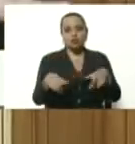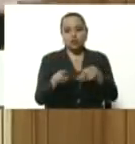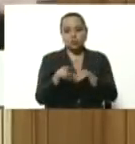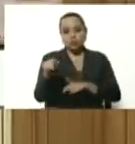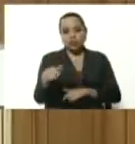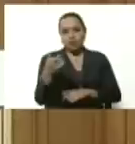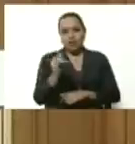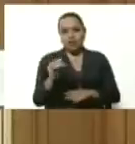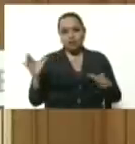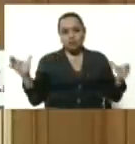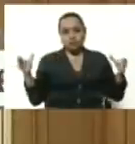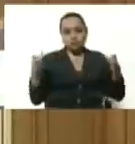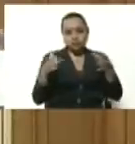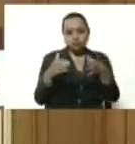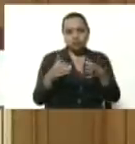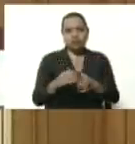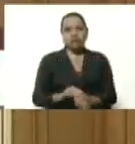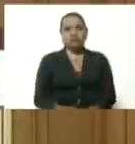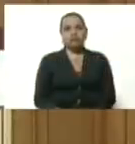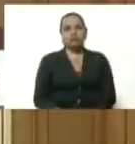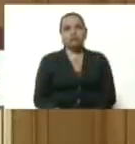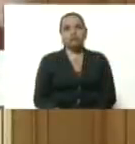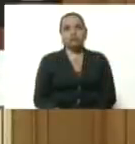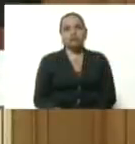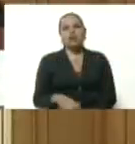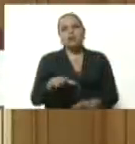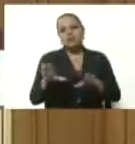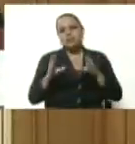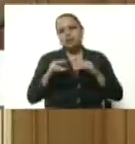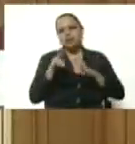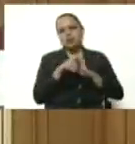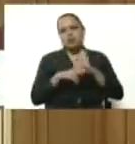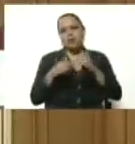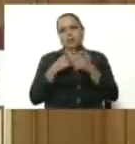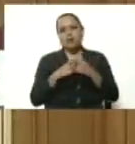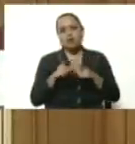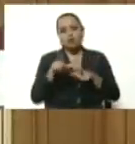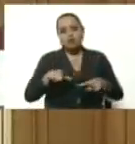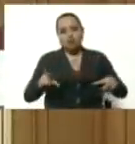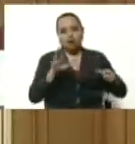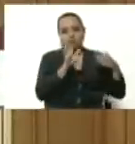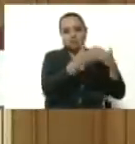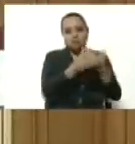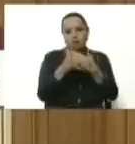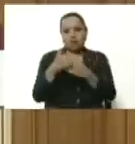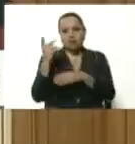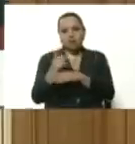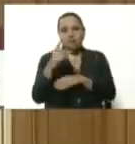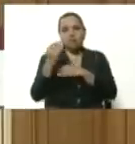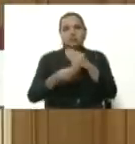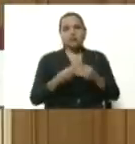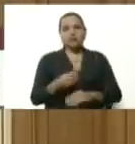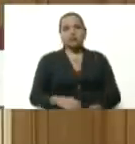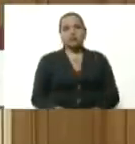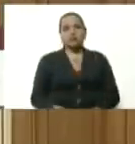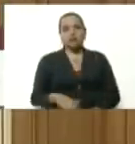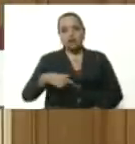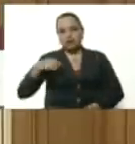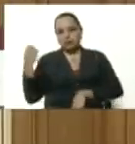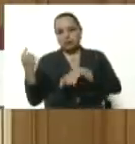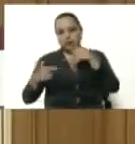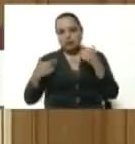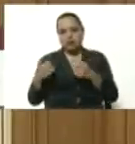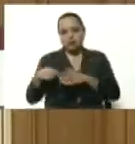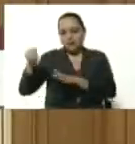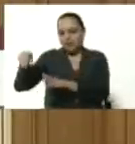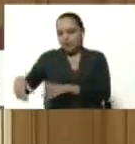estamos aquí, cubrimos todas las normas de seguridad, pero cuando estemos en sitios cerrados tenemos que hacerlo. Y quitarse toda la ropa y meterla en una